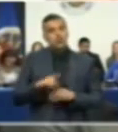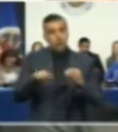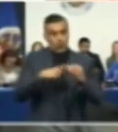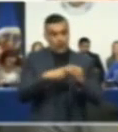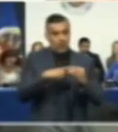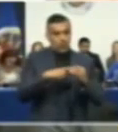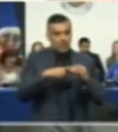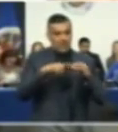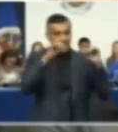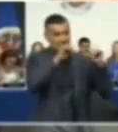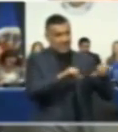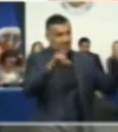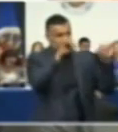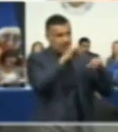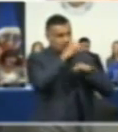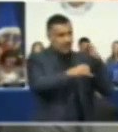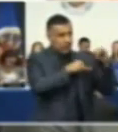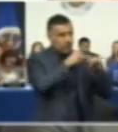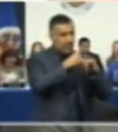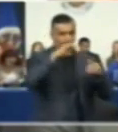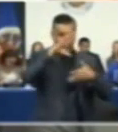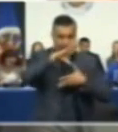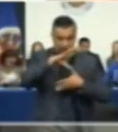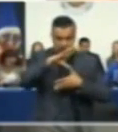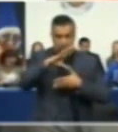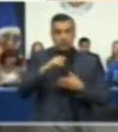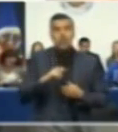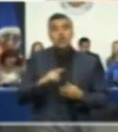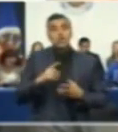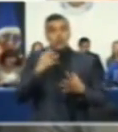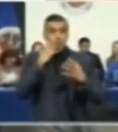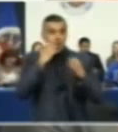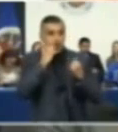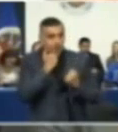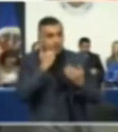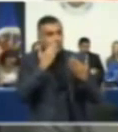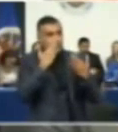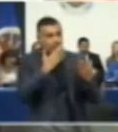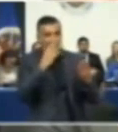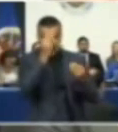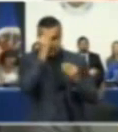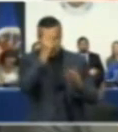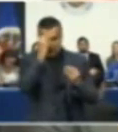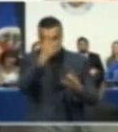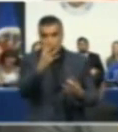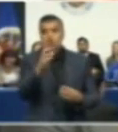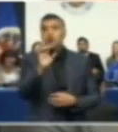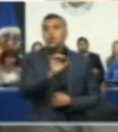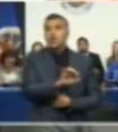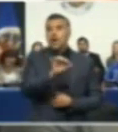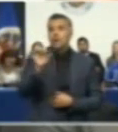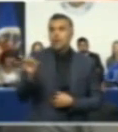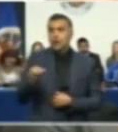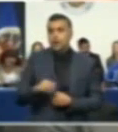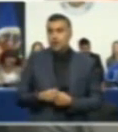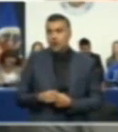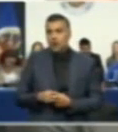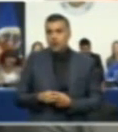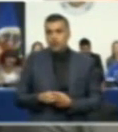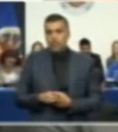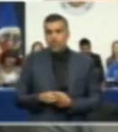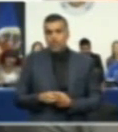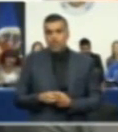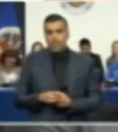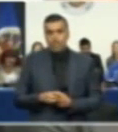estándares internacionales e interamericanos. Entonces es muy apreciada esta información. También